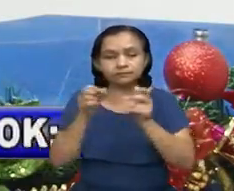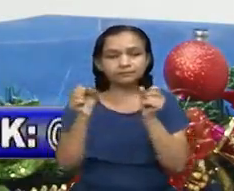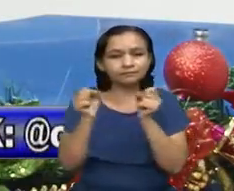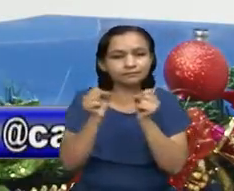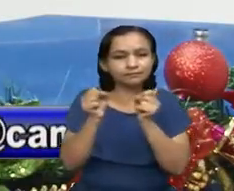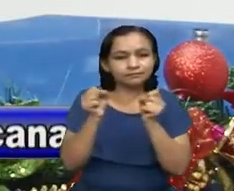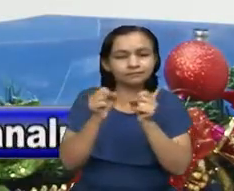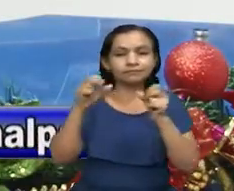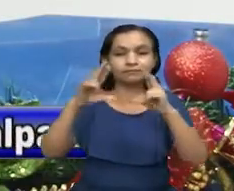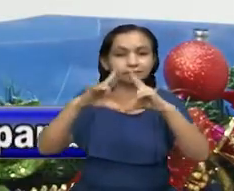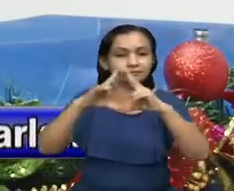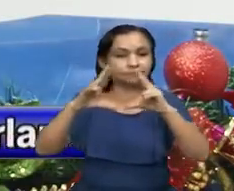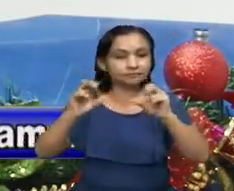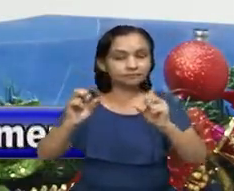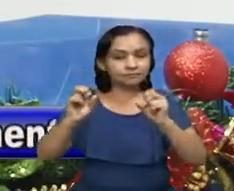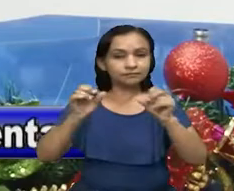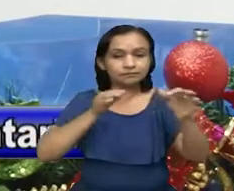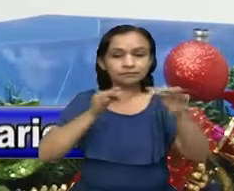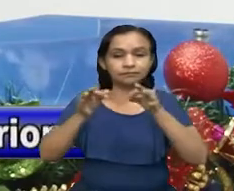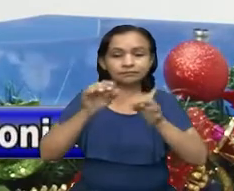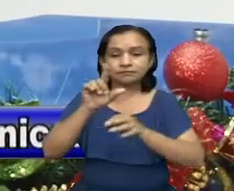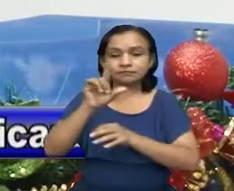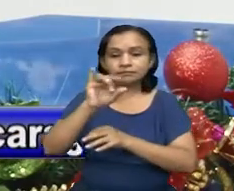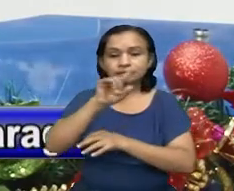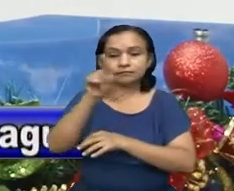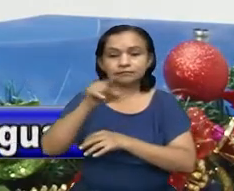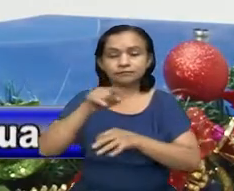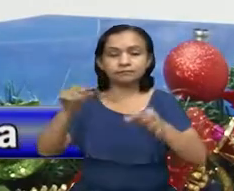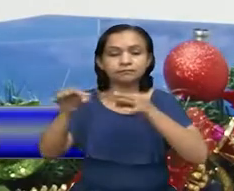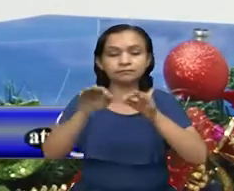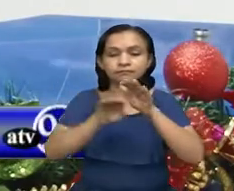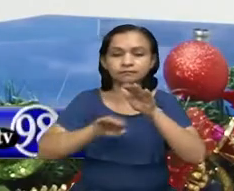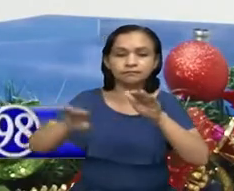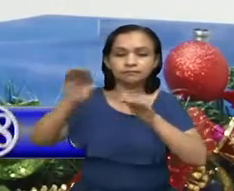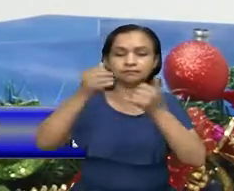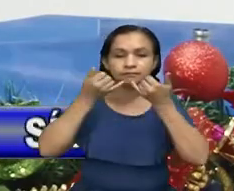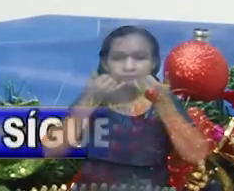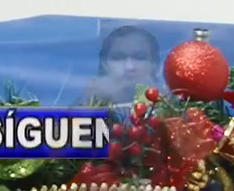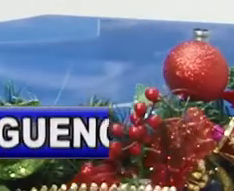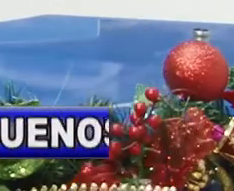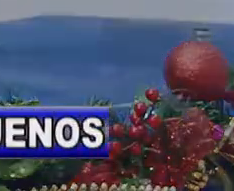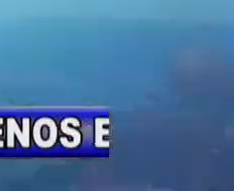frío al país. Al respecto, Liz Escoto nos cuenta más información.